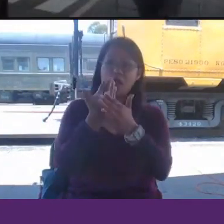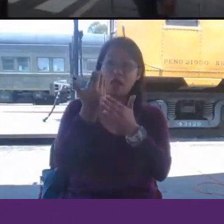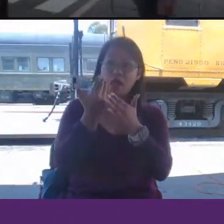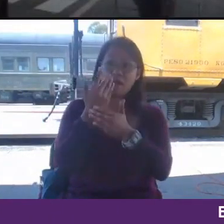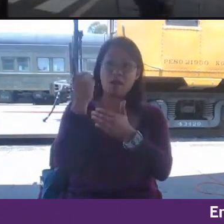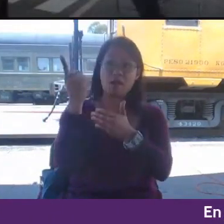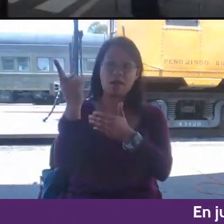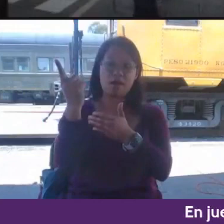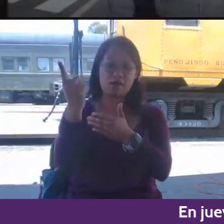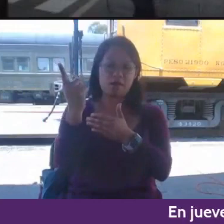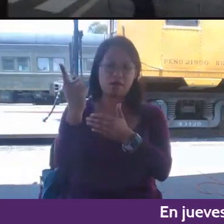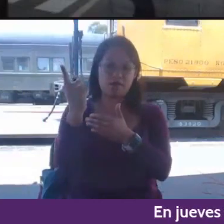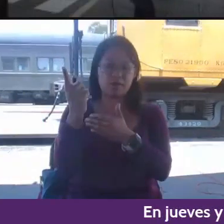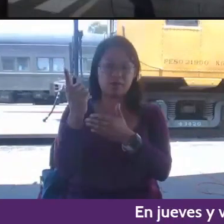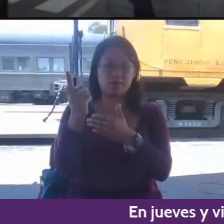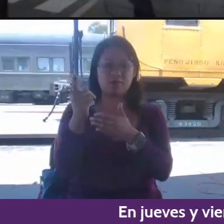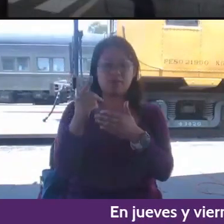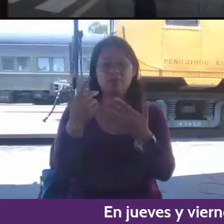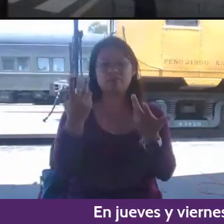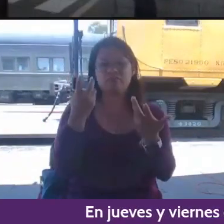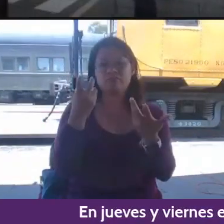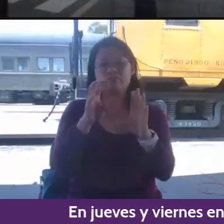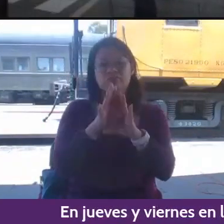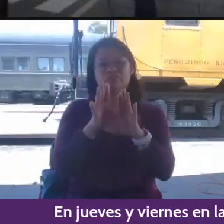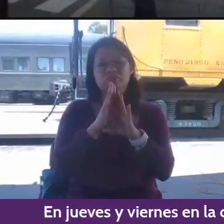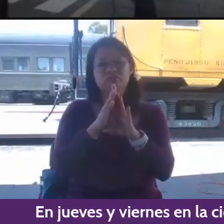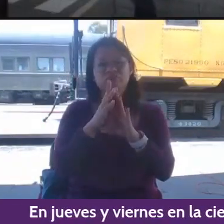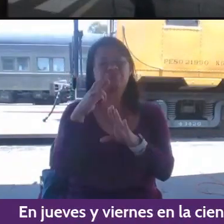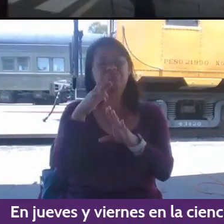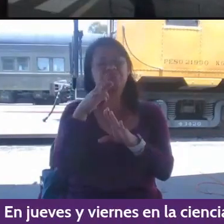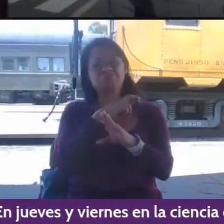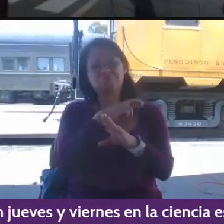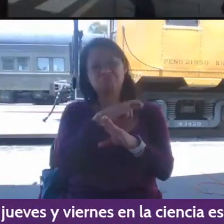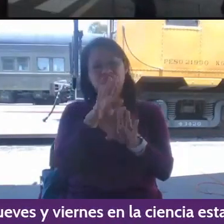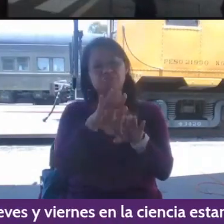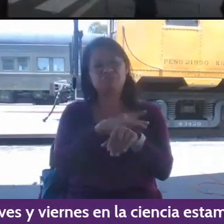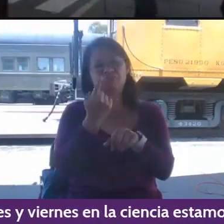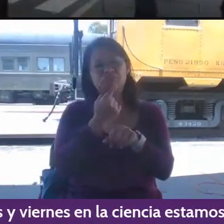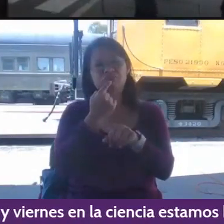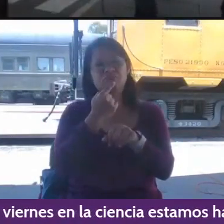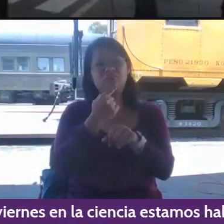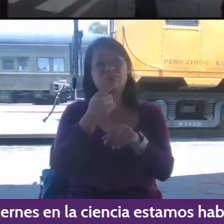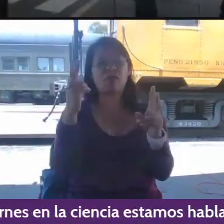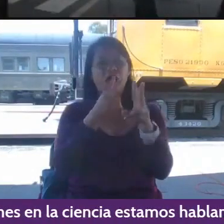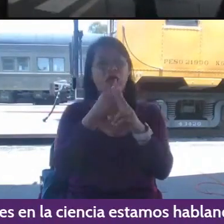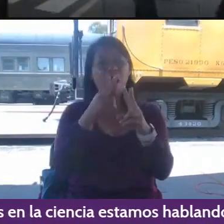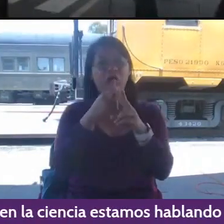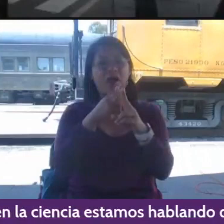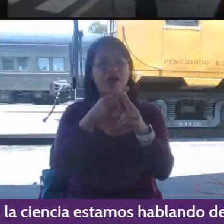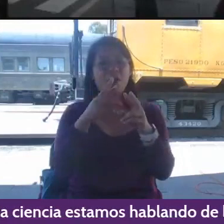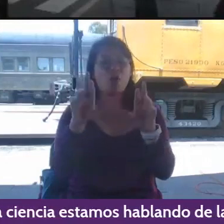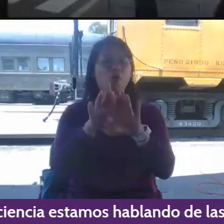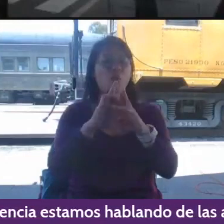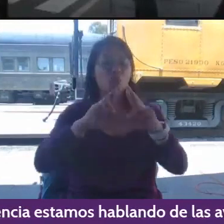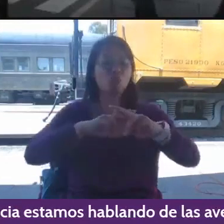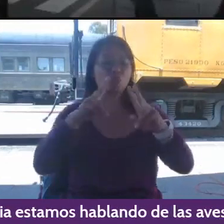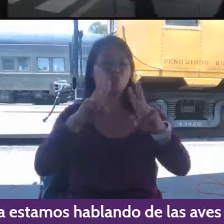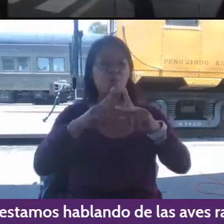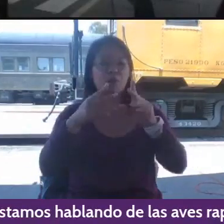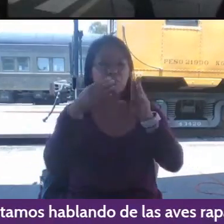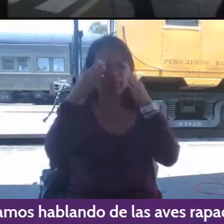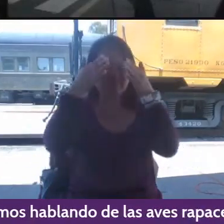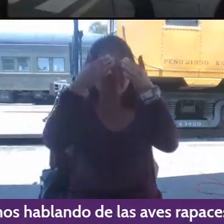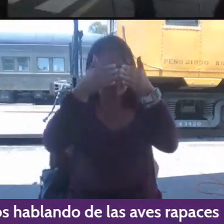en las rapaces diurnas, esa forma aerodinámica les permite ser más rápidas porque el aire va a cortar o romper en el frente y va a